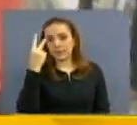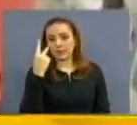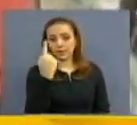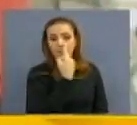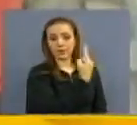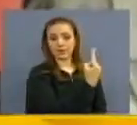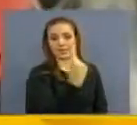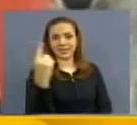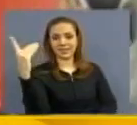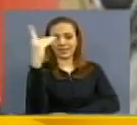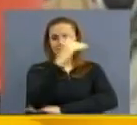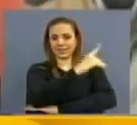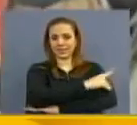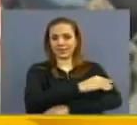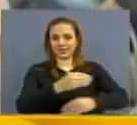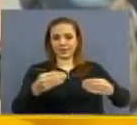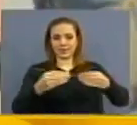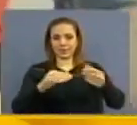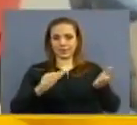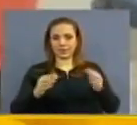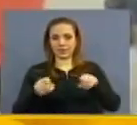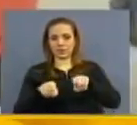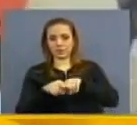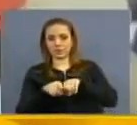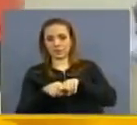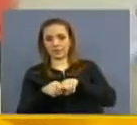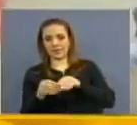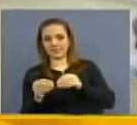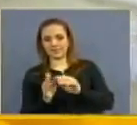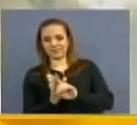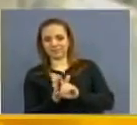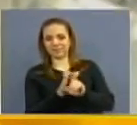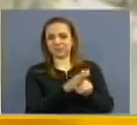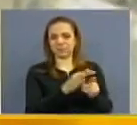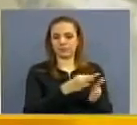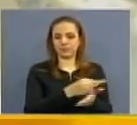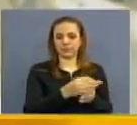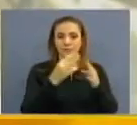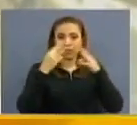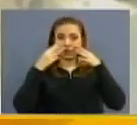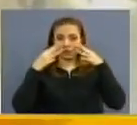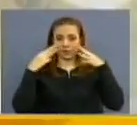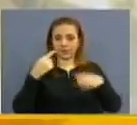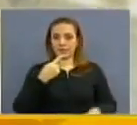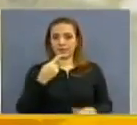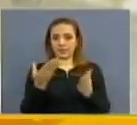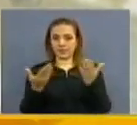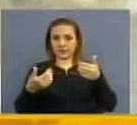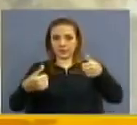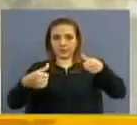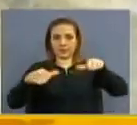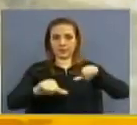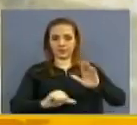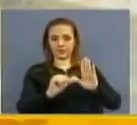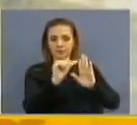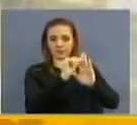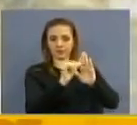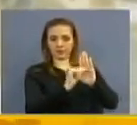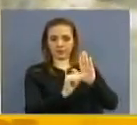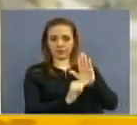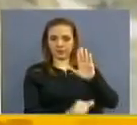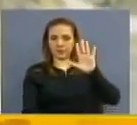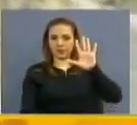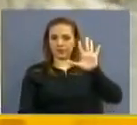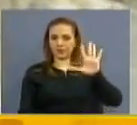cada día que pasa hay más muertos y hay más represión contra el pueblo. Los grupos indígenas han señalado que quieren que se apruebe este artículo 5